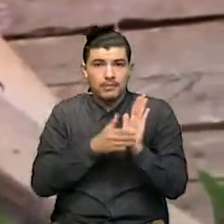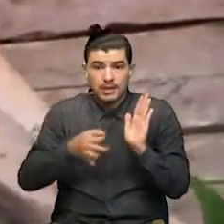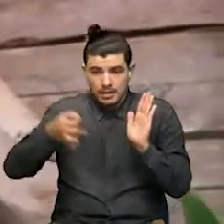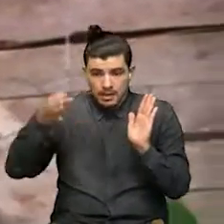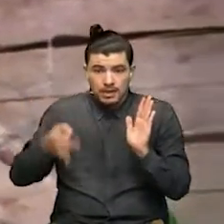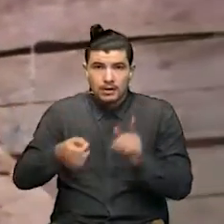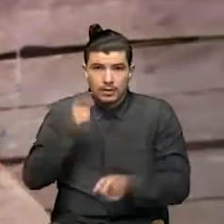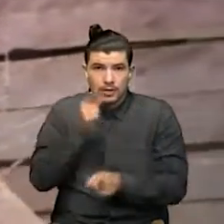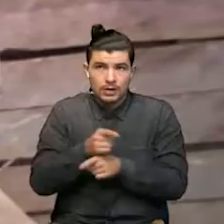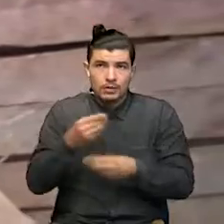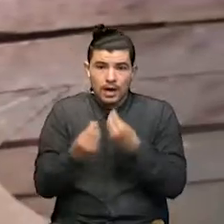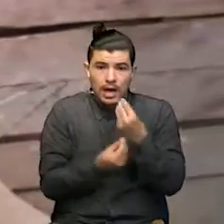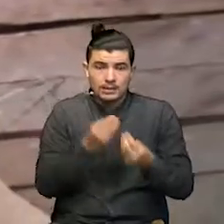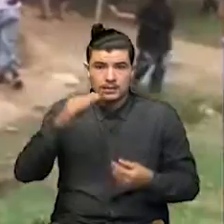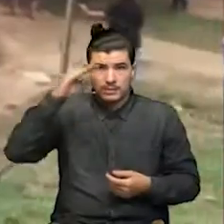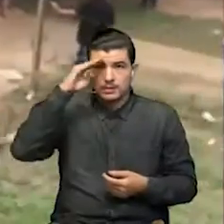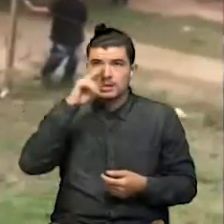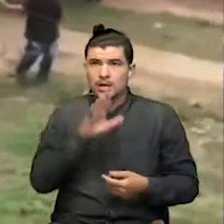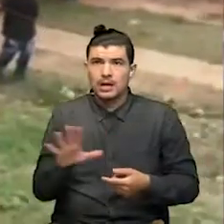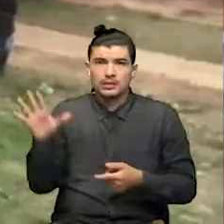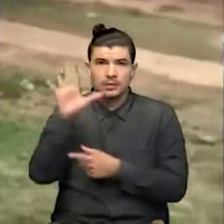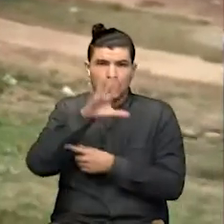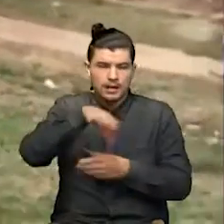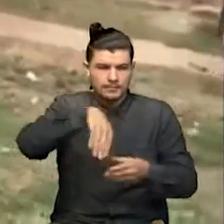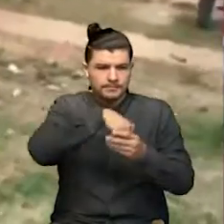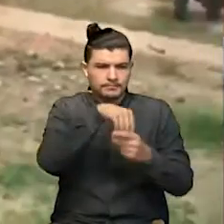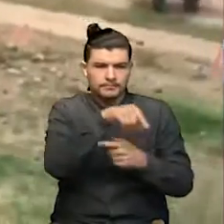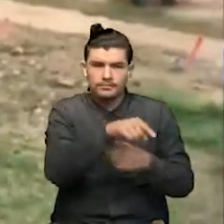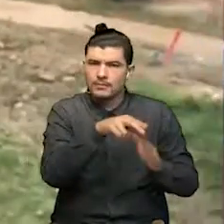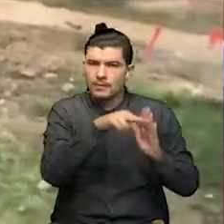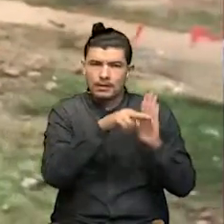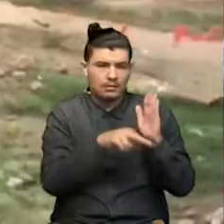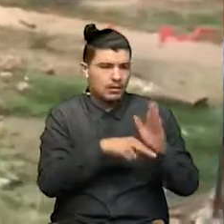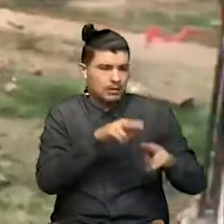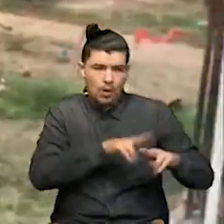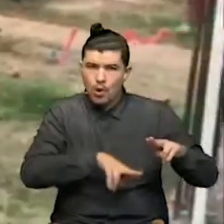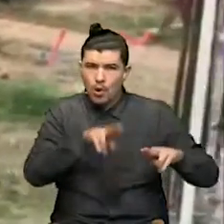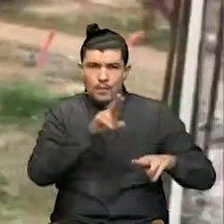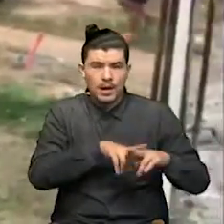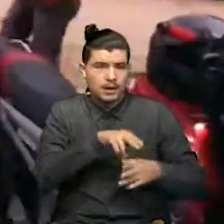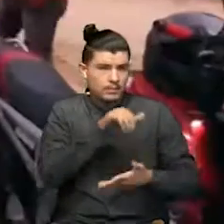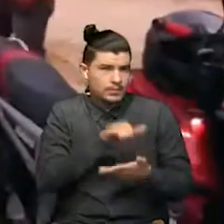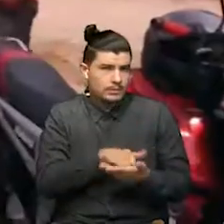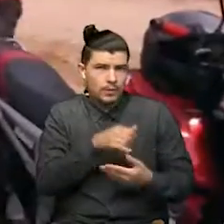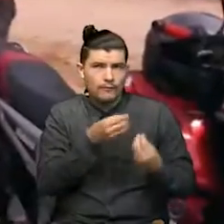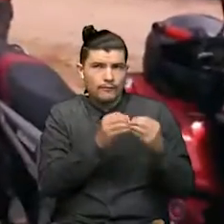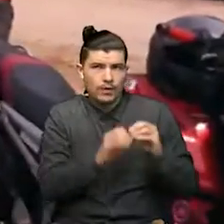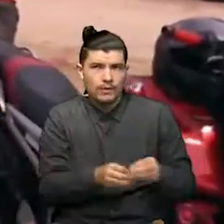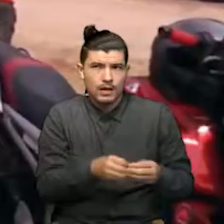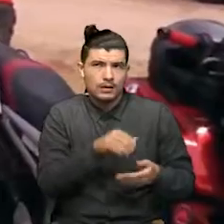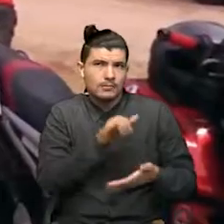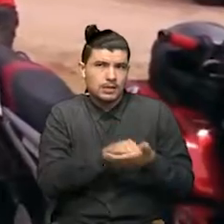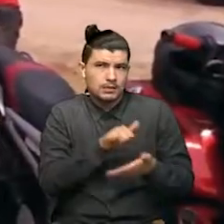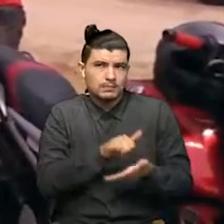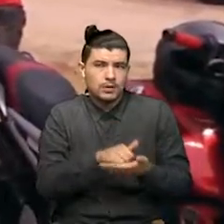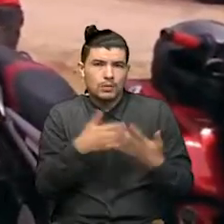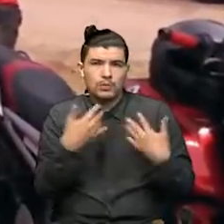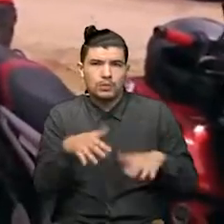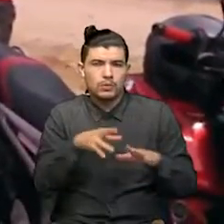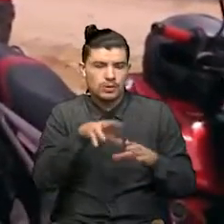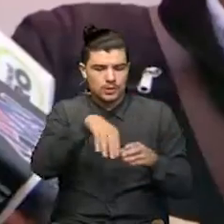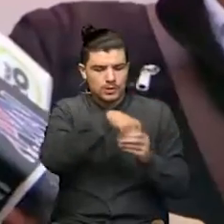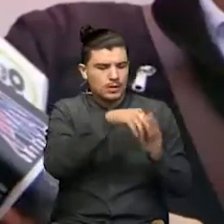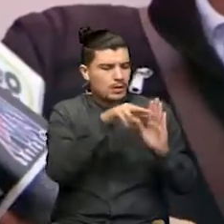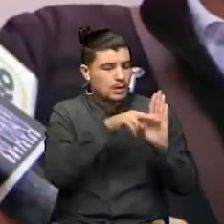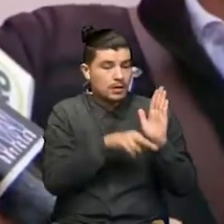que hace la Policía Nacional está dentro de los parámetros y de igual forma pues está contemplado